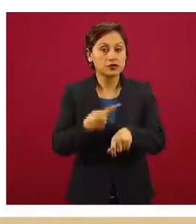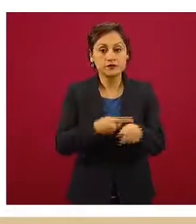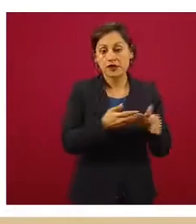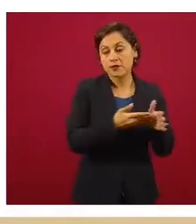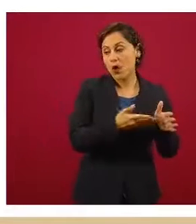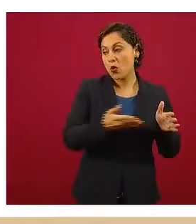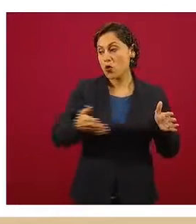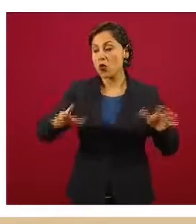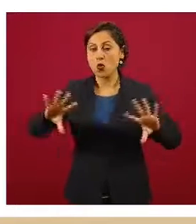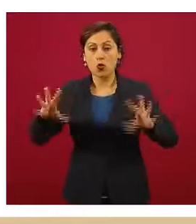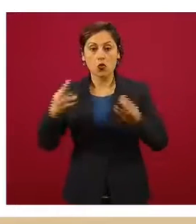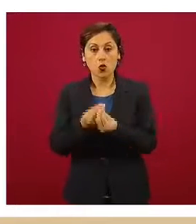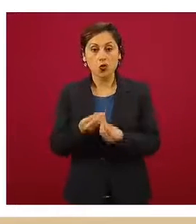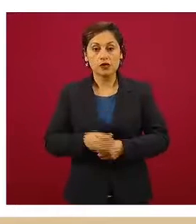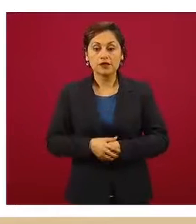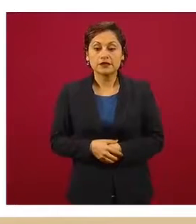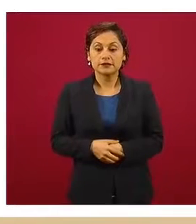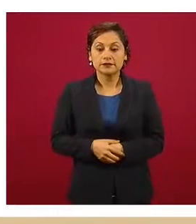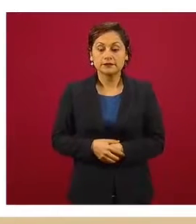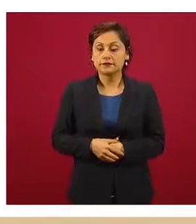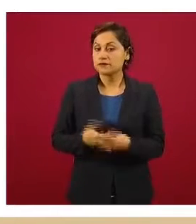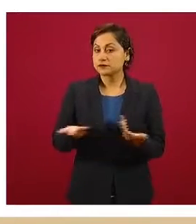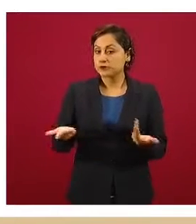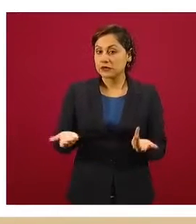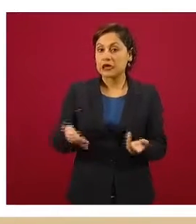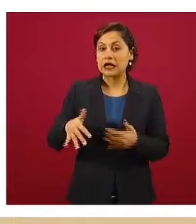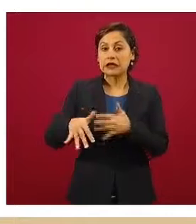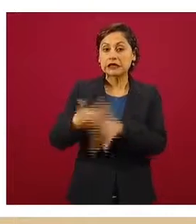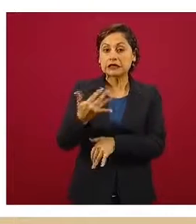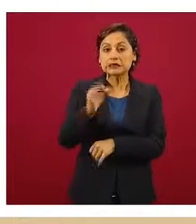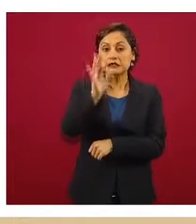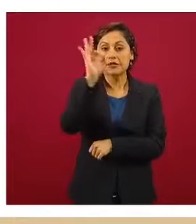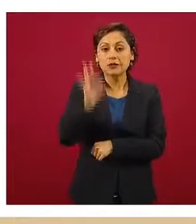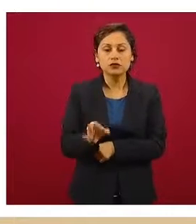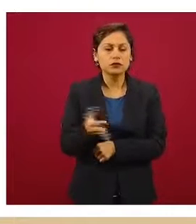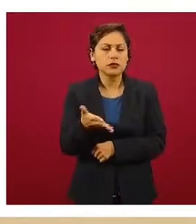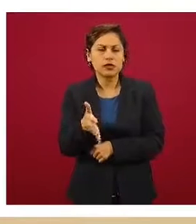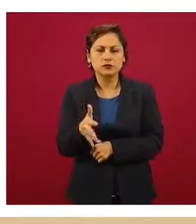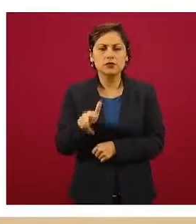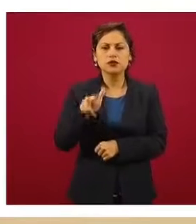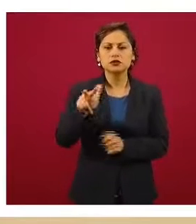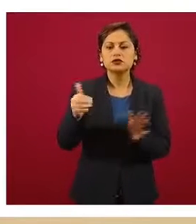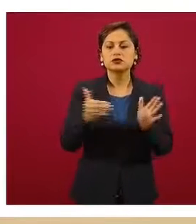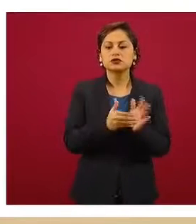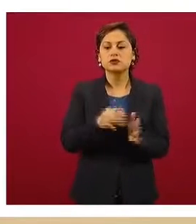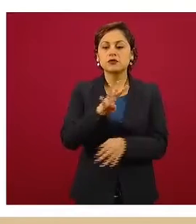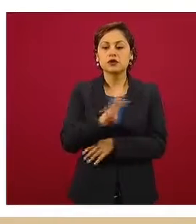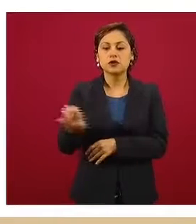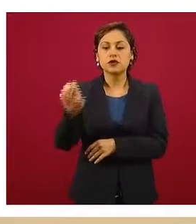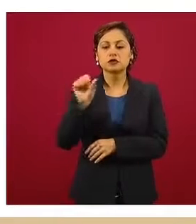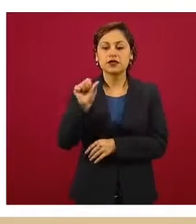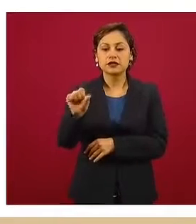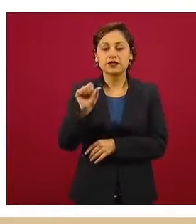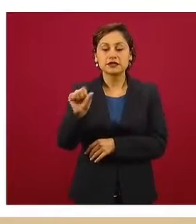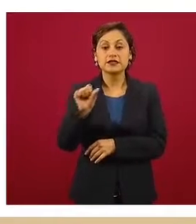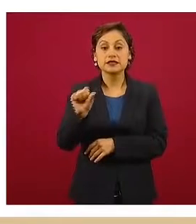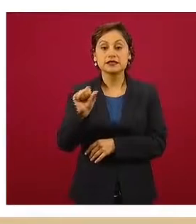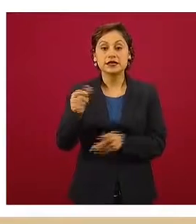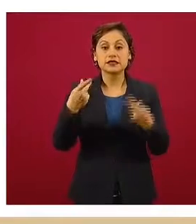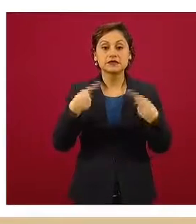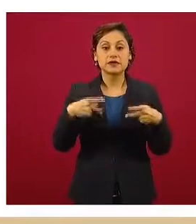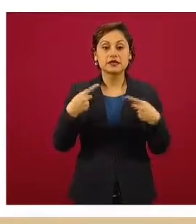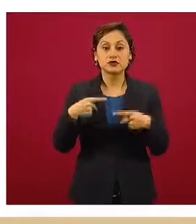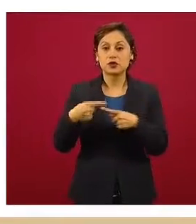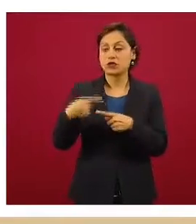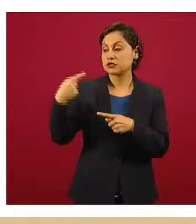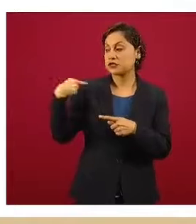con enfermedad confirmada, y de ellos 15%, que es son 18.416, lo han tenido en